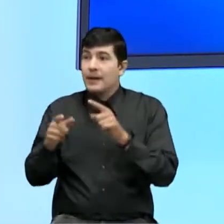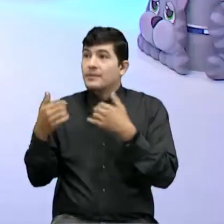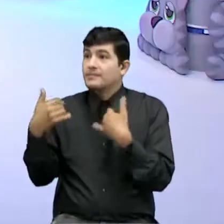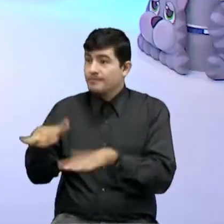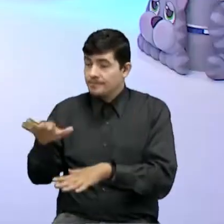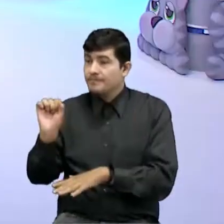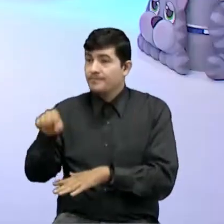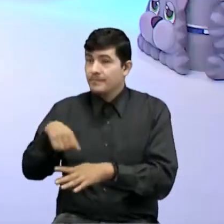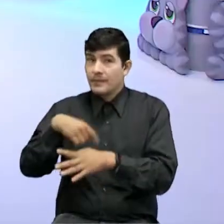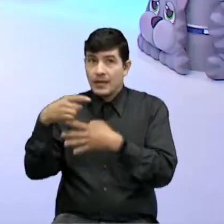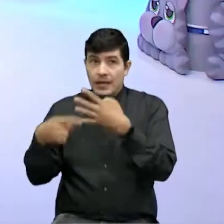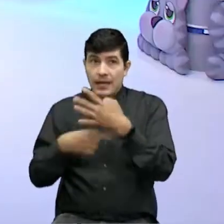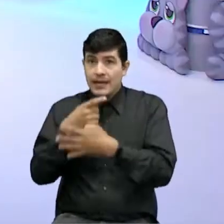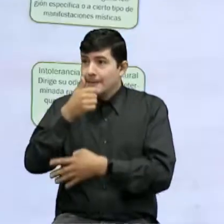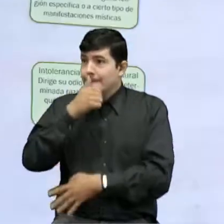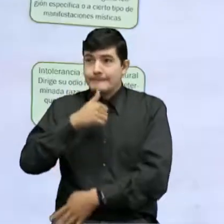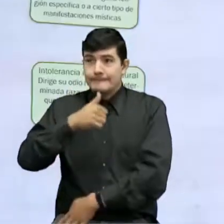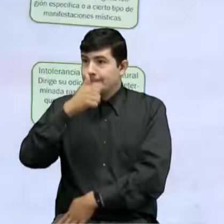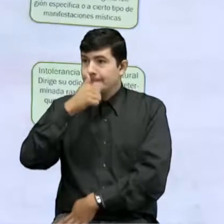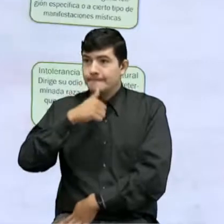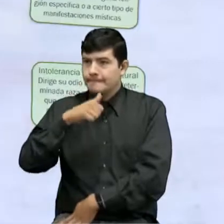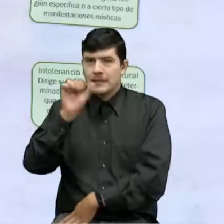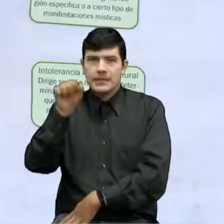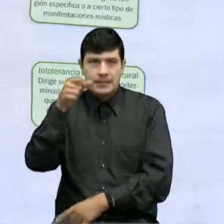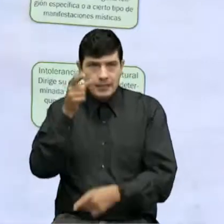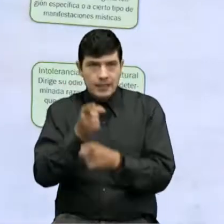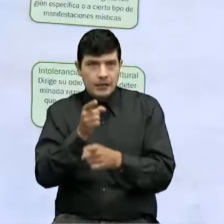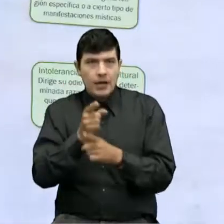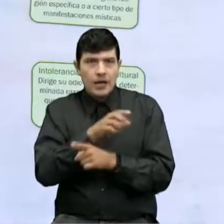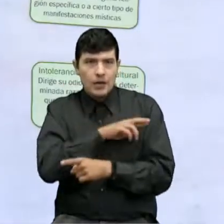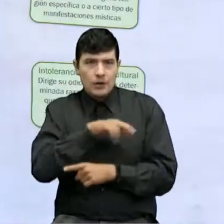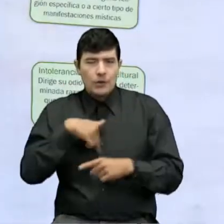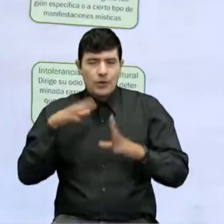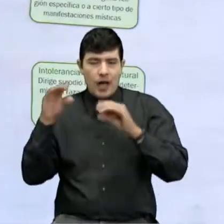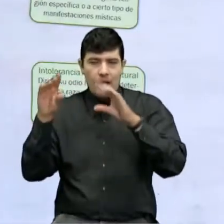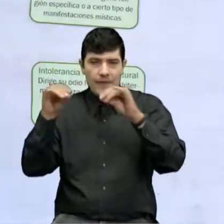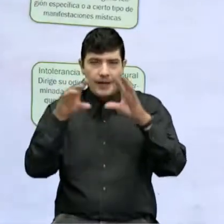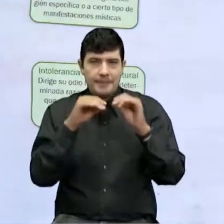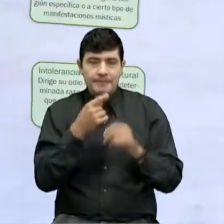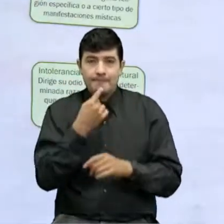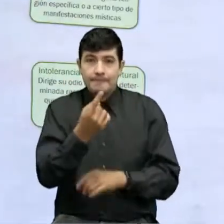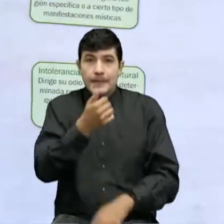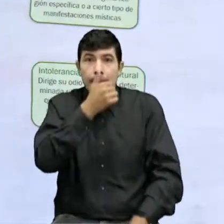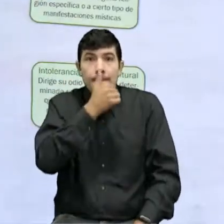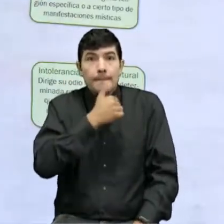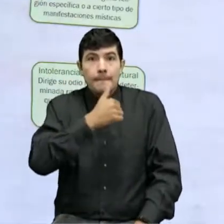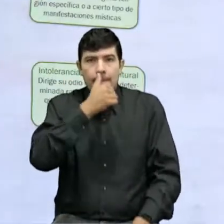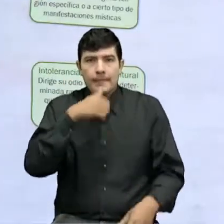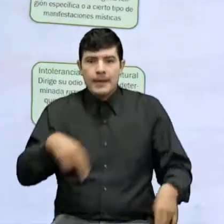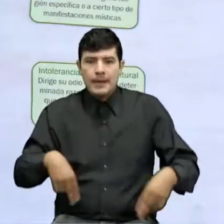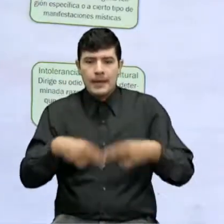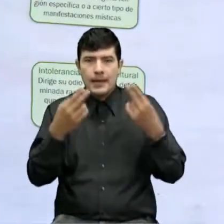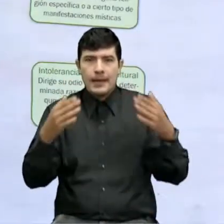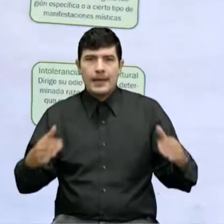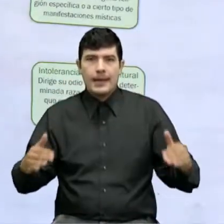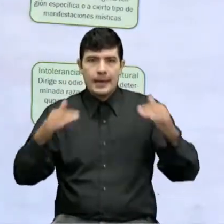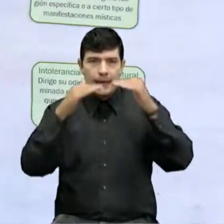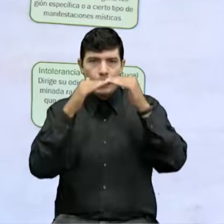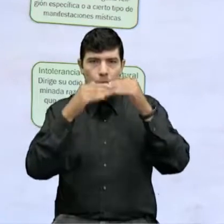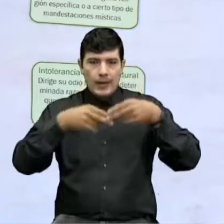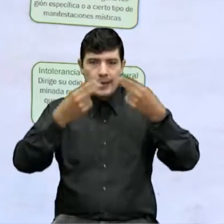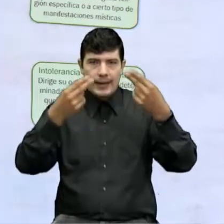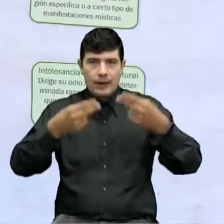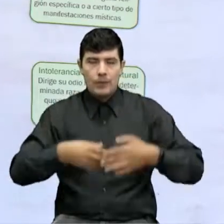de intolerancia, ¿cierto? Sí, vamos a hablar un poquito, complementar acá la intolerancia de género. Es el rechazo